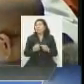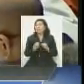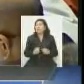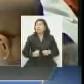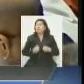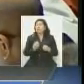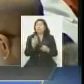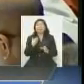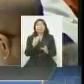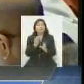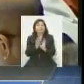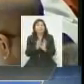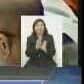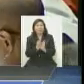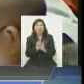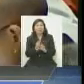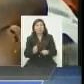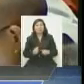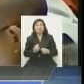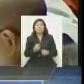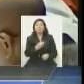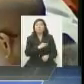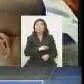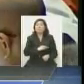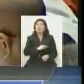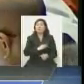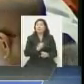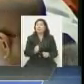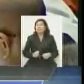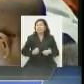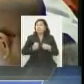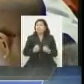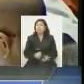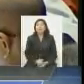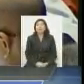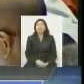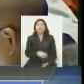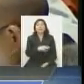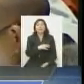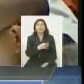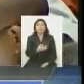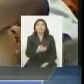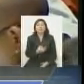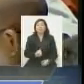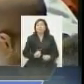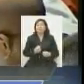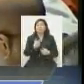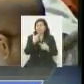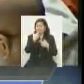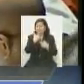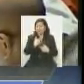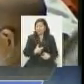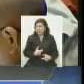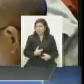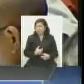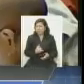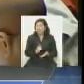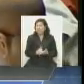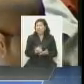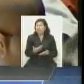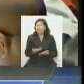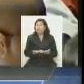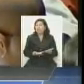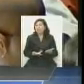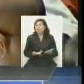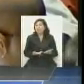se violenta psicológicamente, se violenta moralmente, se violenta espiritualmente, se violenta físicamente. Entonces, ¿qué se cometió acá,